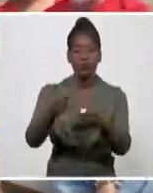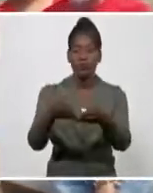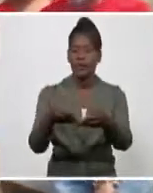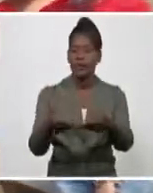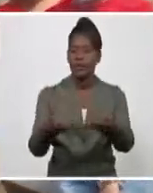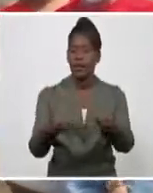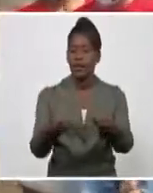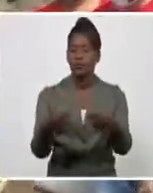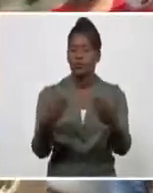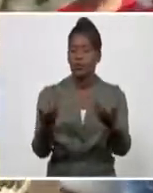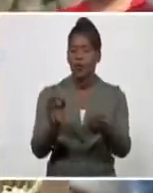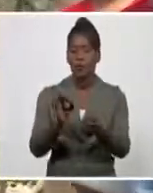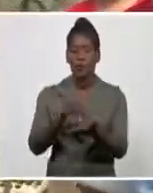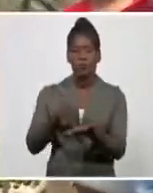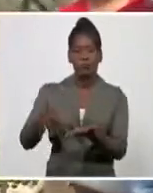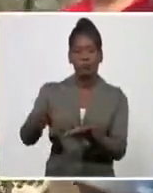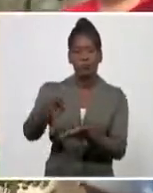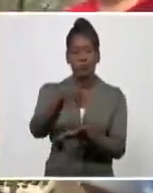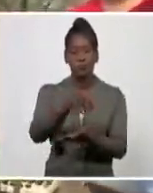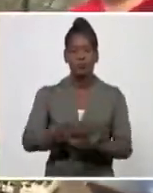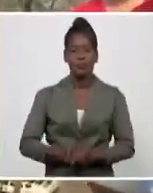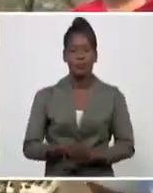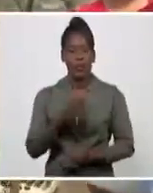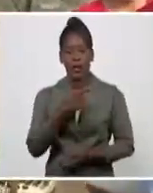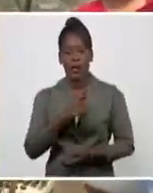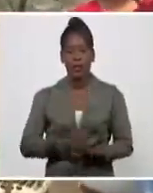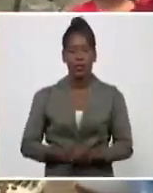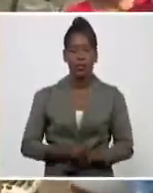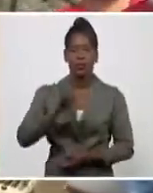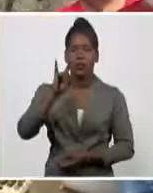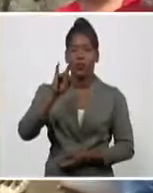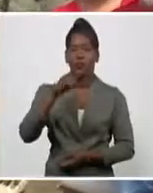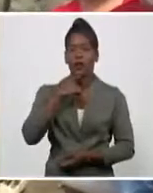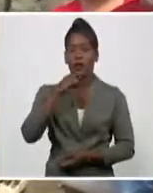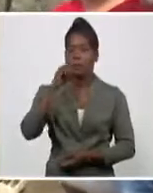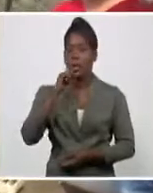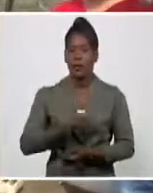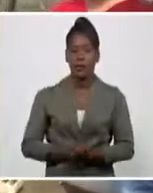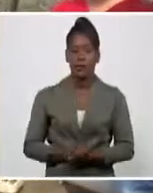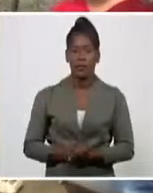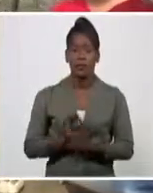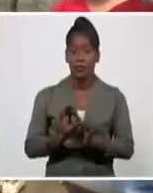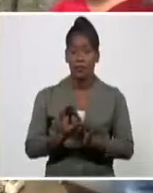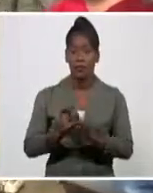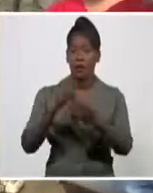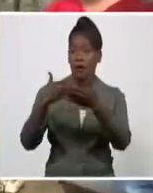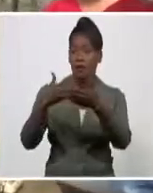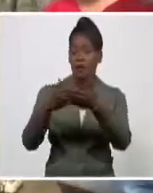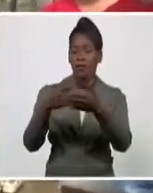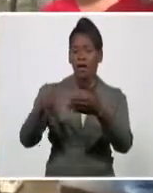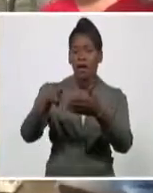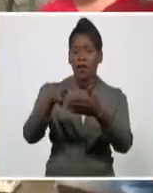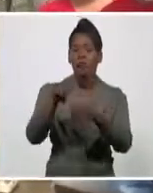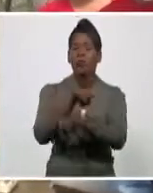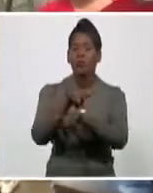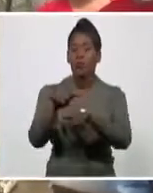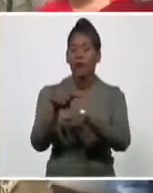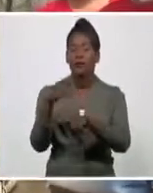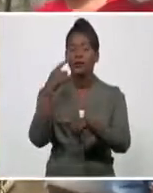estos escenarios, la UVB, la UVPC, la CPA, la CSS, donde están jóvenes con ustedes día a